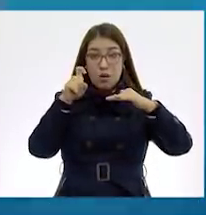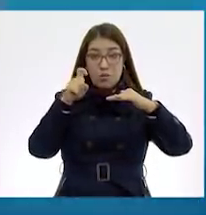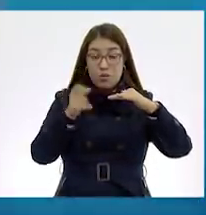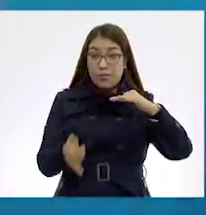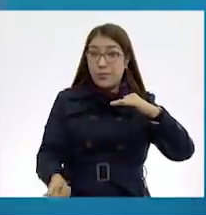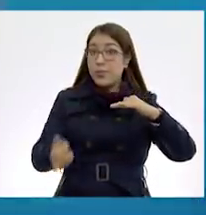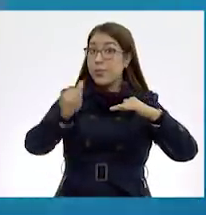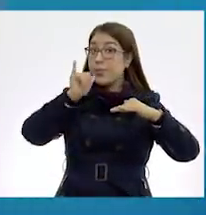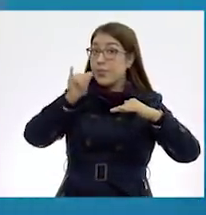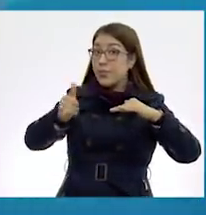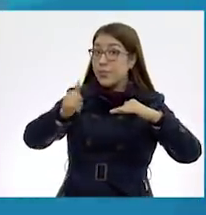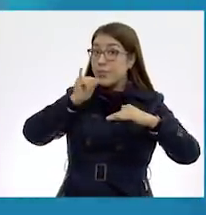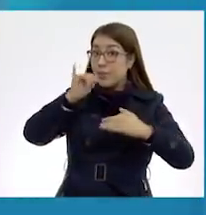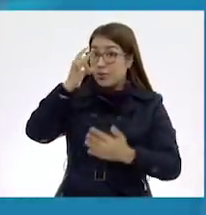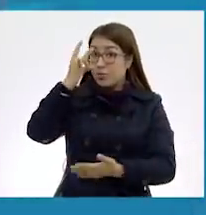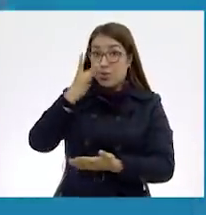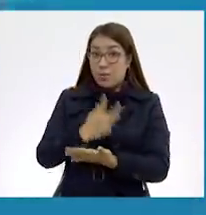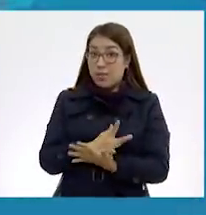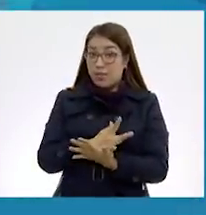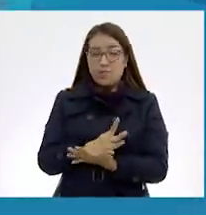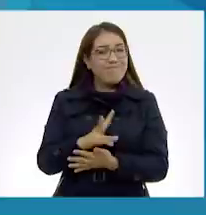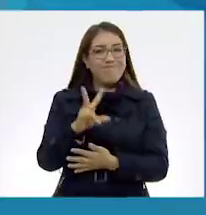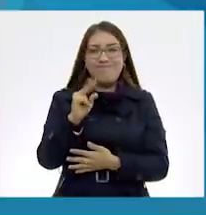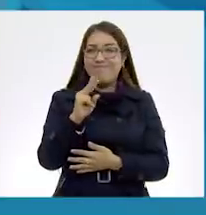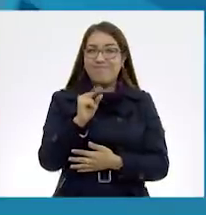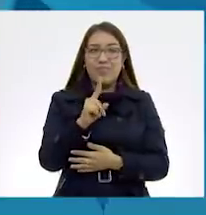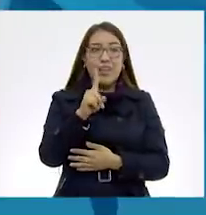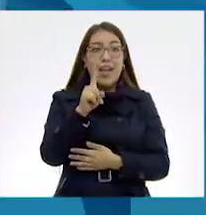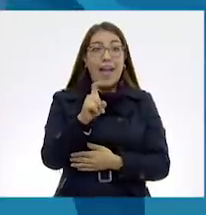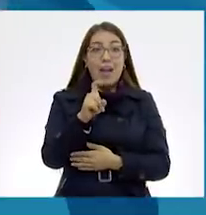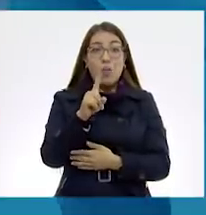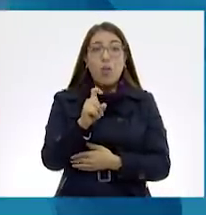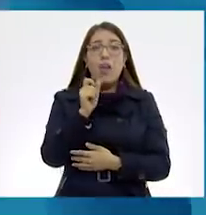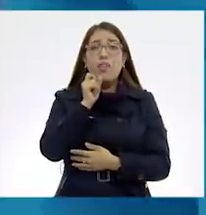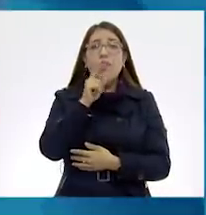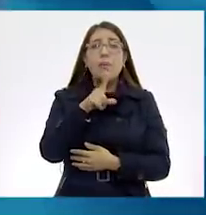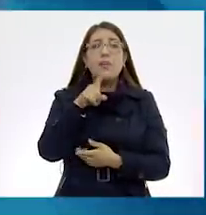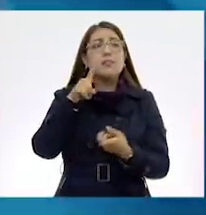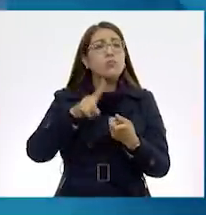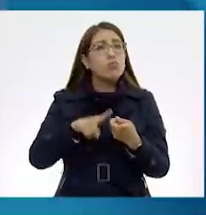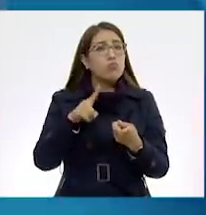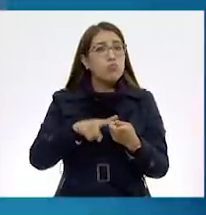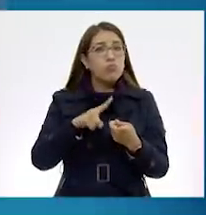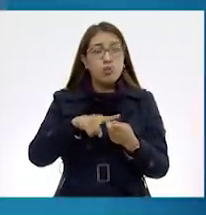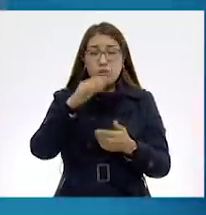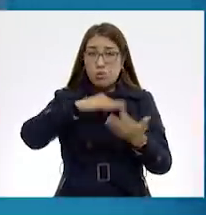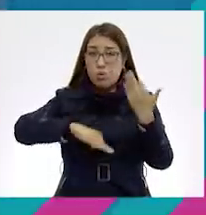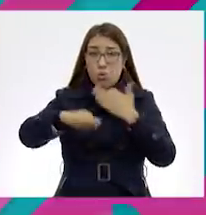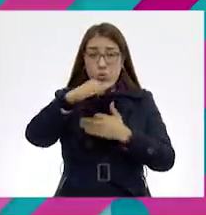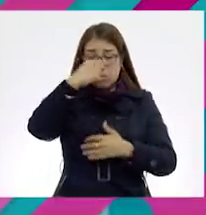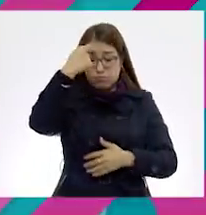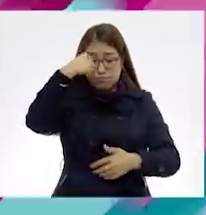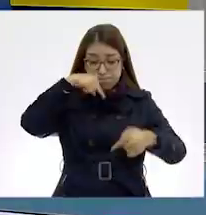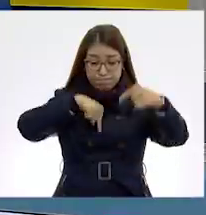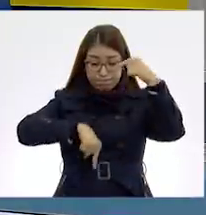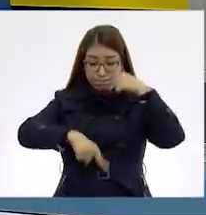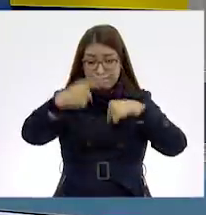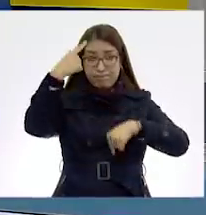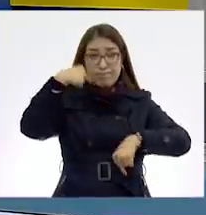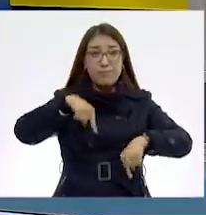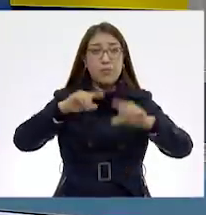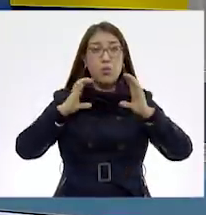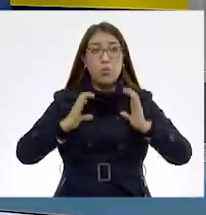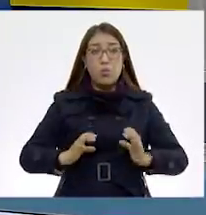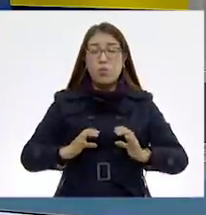beber, de hidratarse, sino que el agua está presente en todo nuestro cuerpo. Wow, es